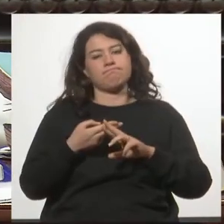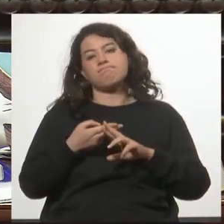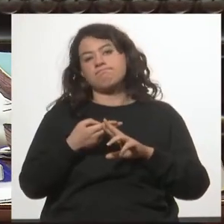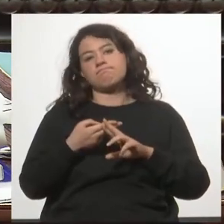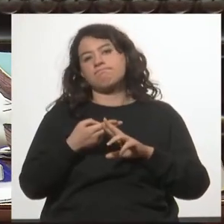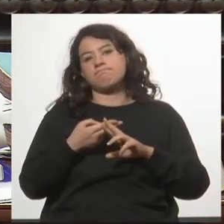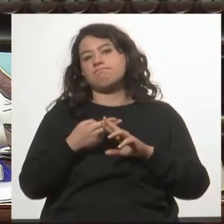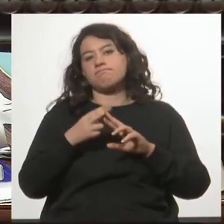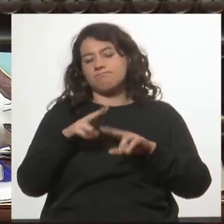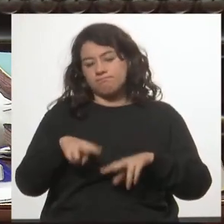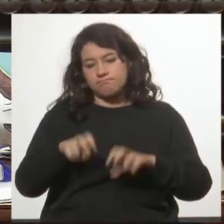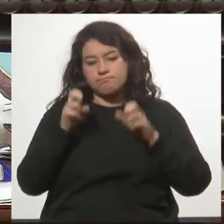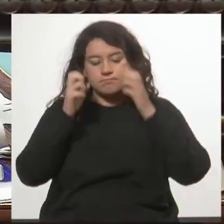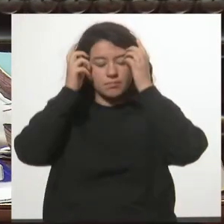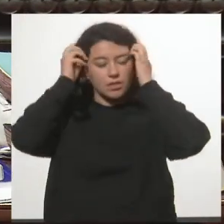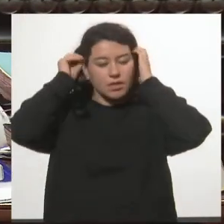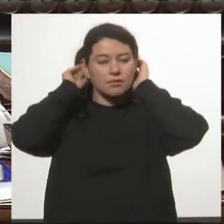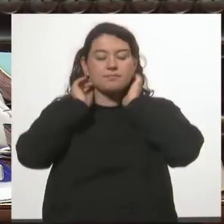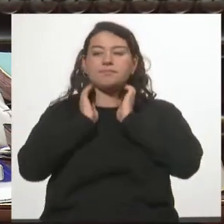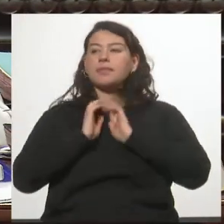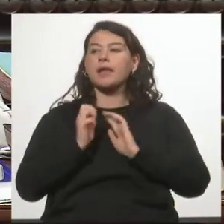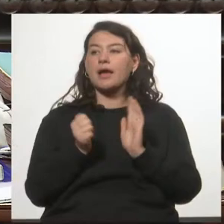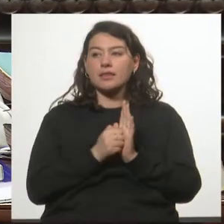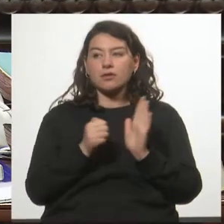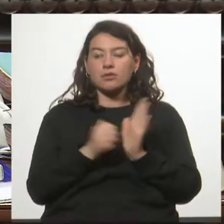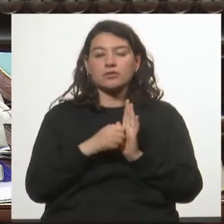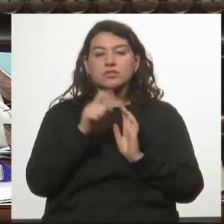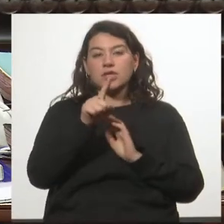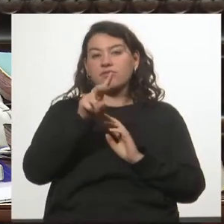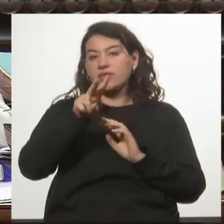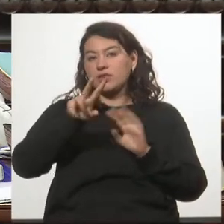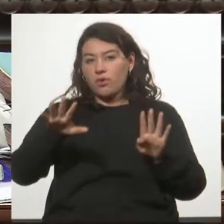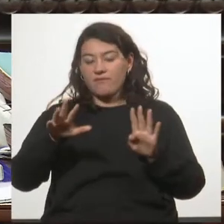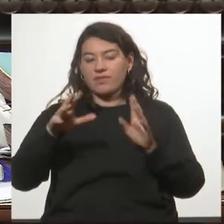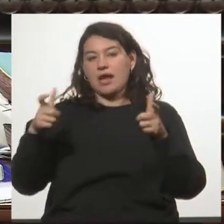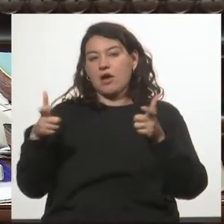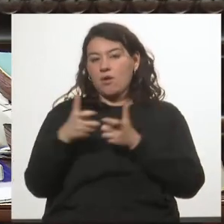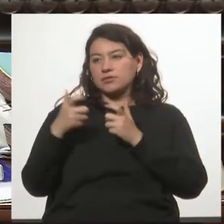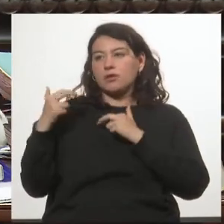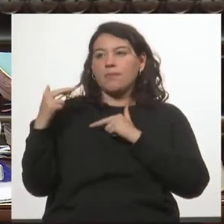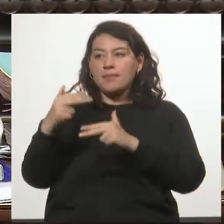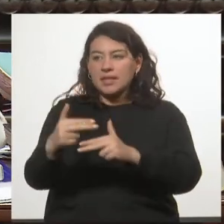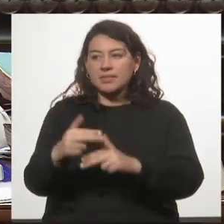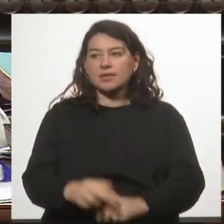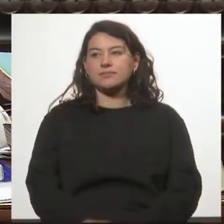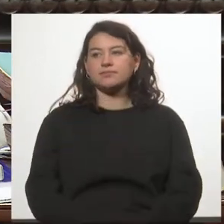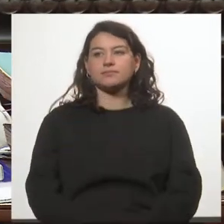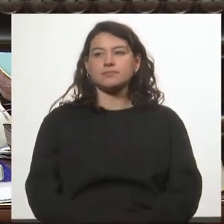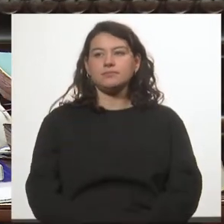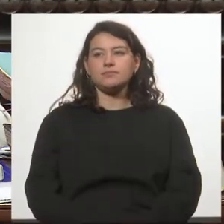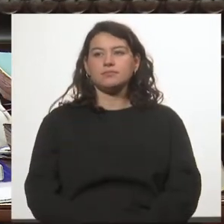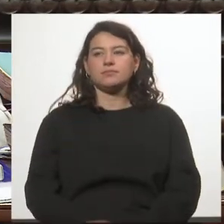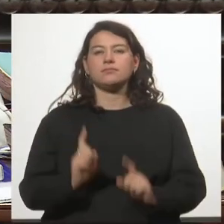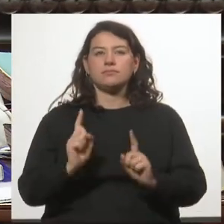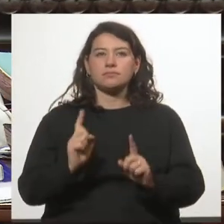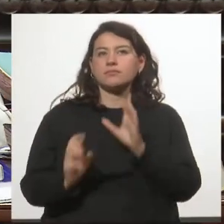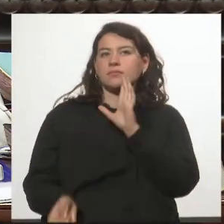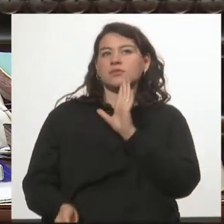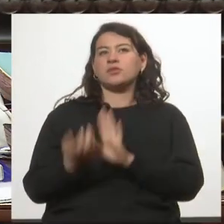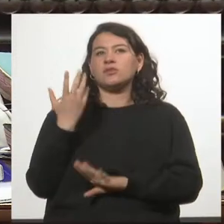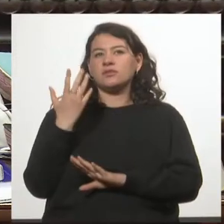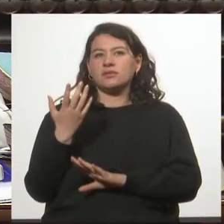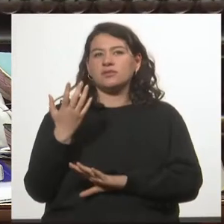el artículo 129 perdón era el de la comisión permanente siguiendo esta doctrina novedosa